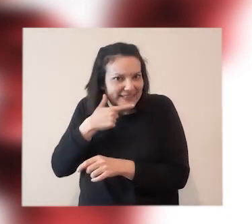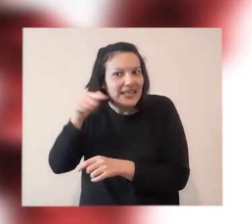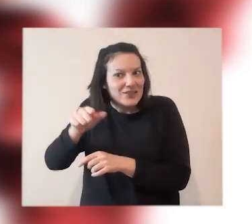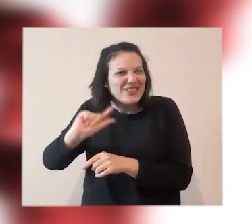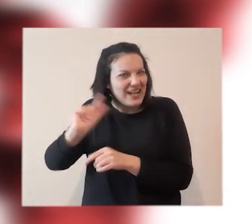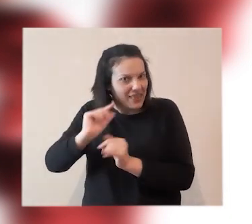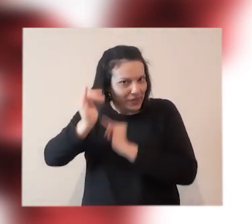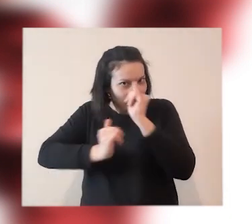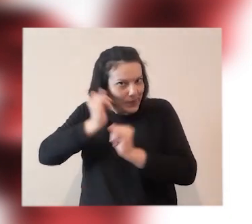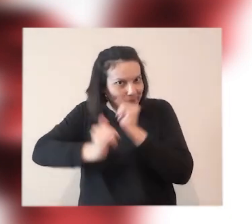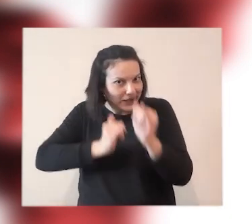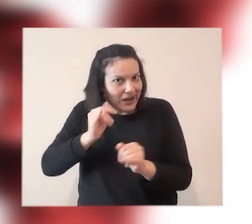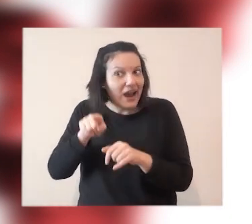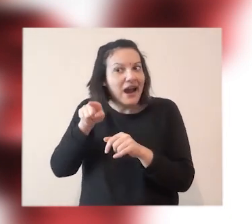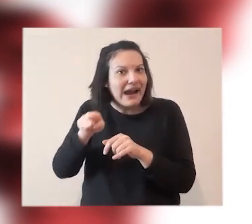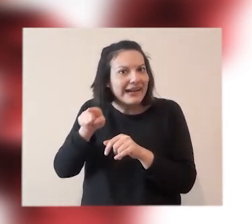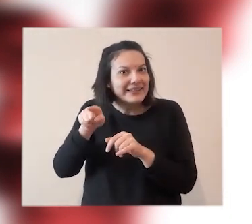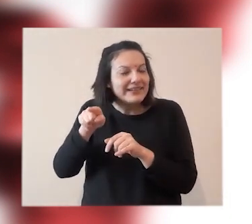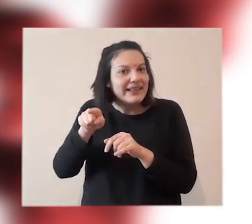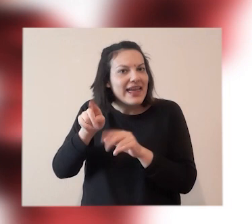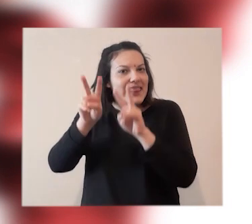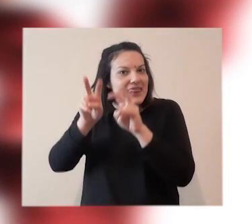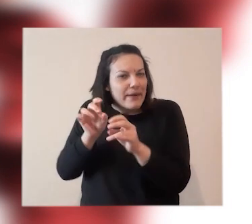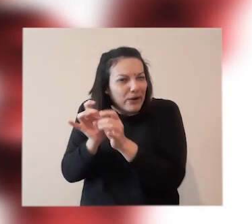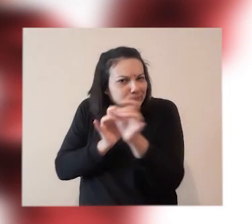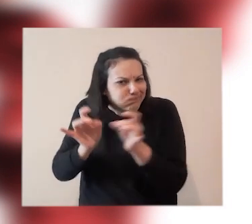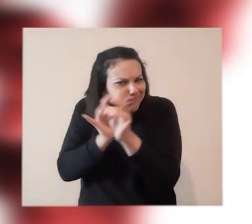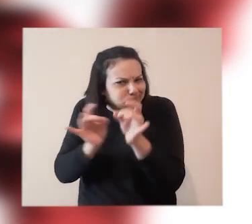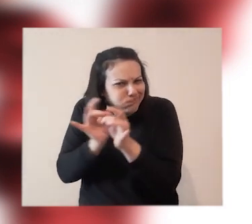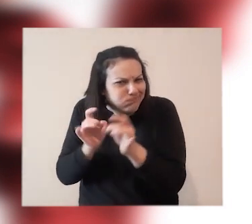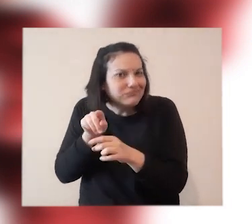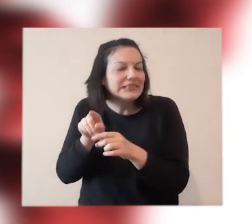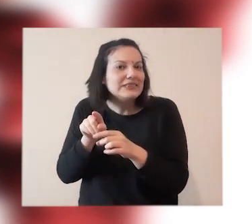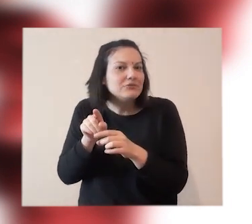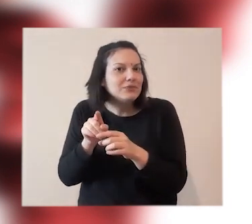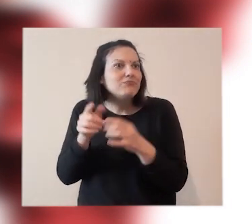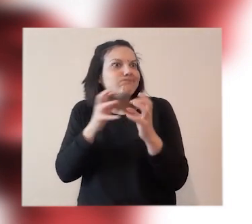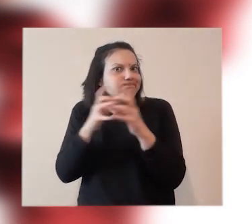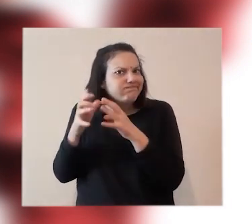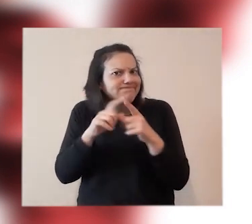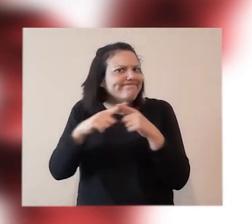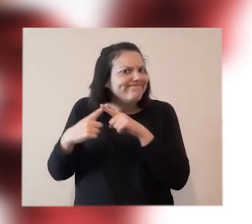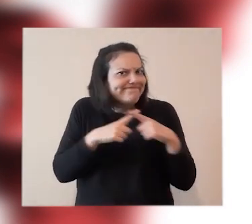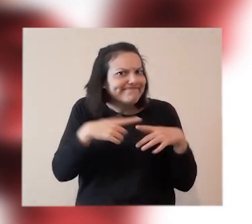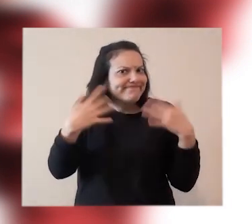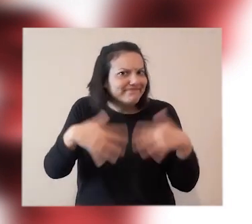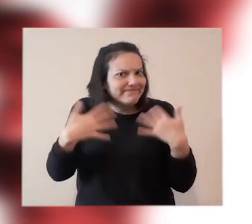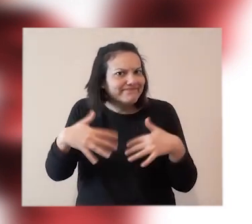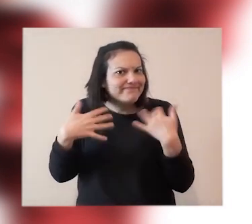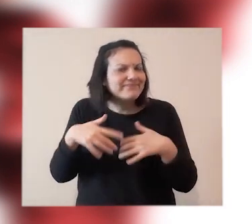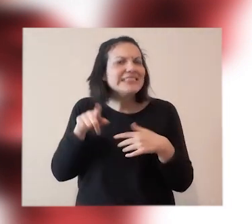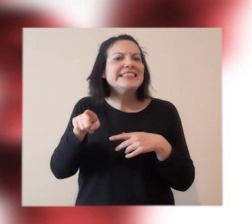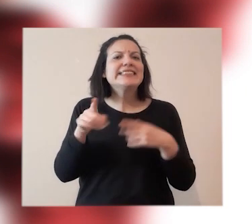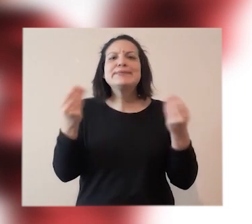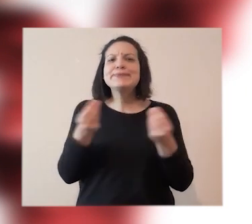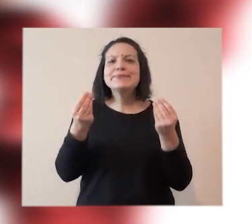ratito, porque ahí se ha generado se generó toda una gran discusión desde que comenzó la pandemia, y que